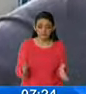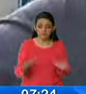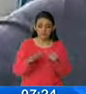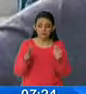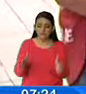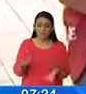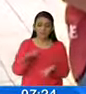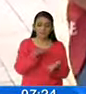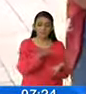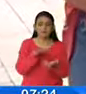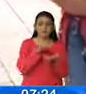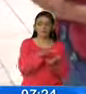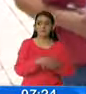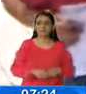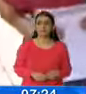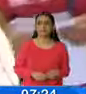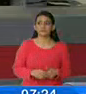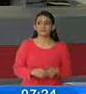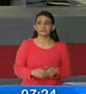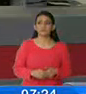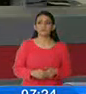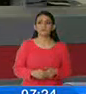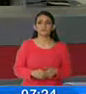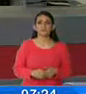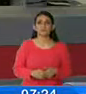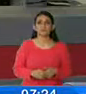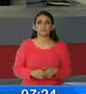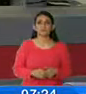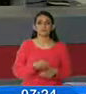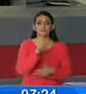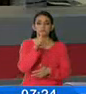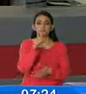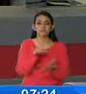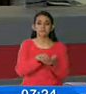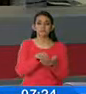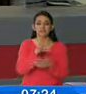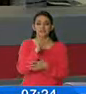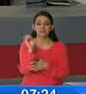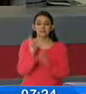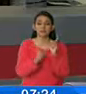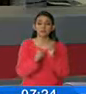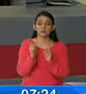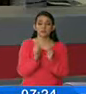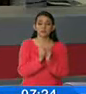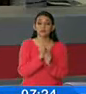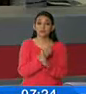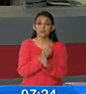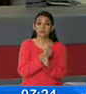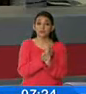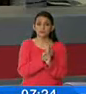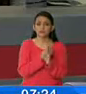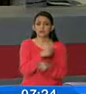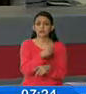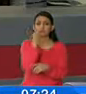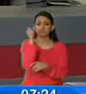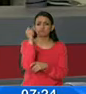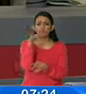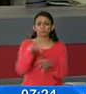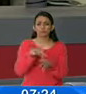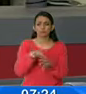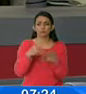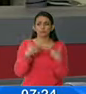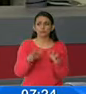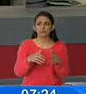organizarnos las juntas. Informó Julio César Saona. Más de 1.500 personas con discapacidad ejercieron su derecho a